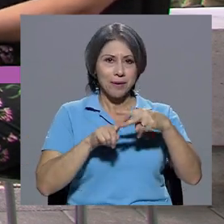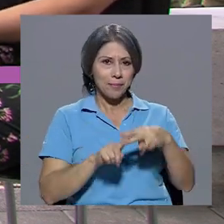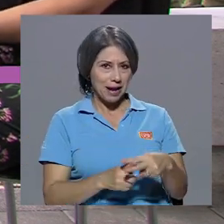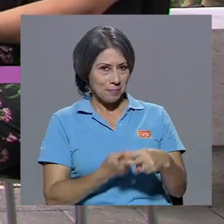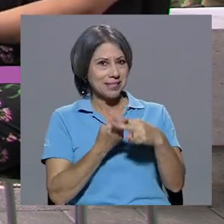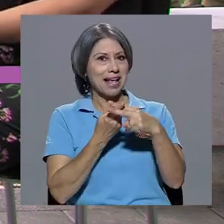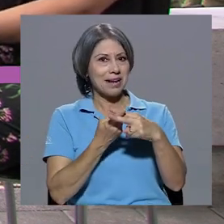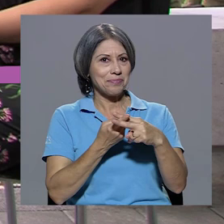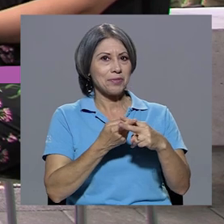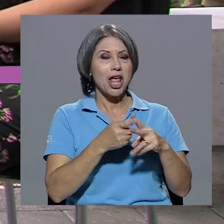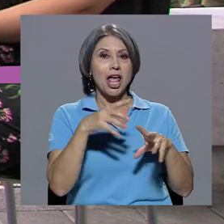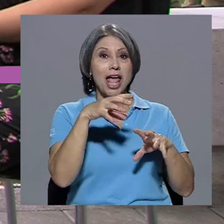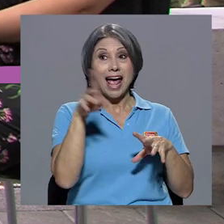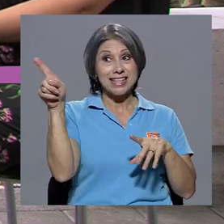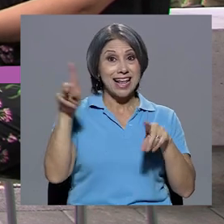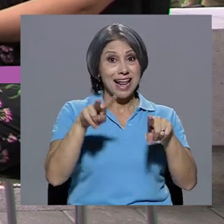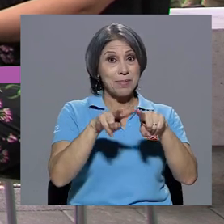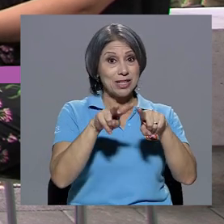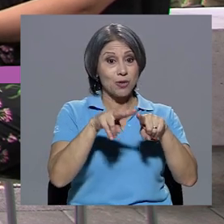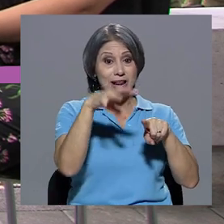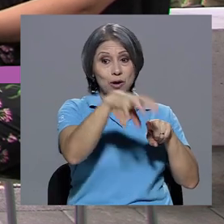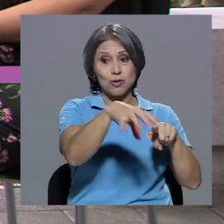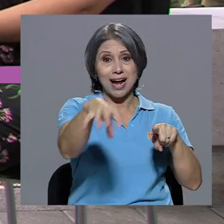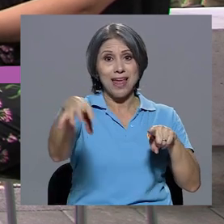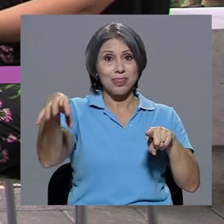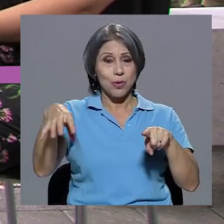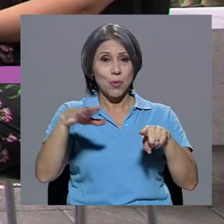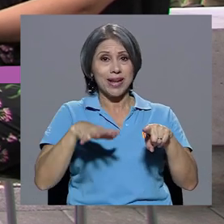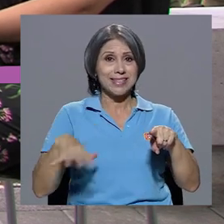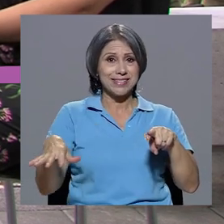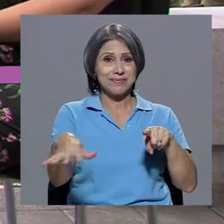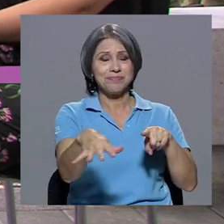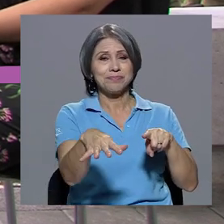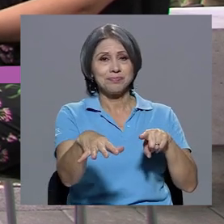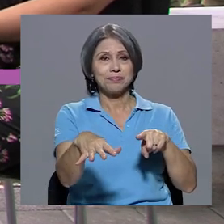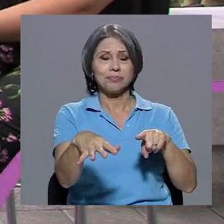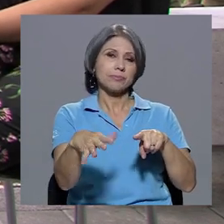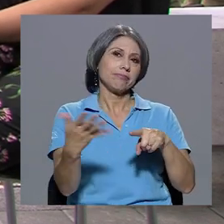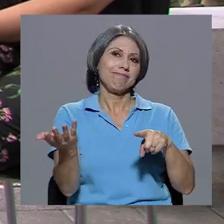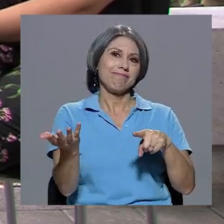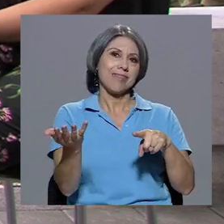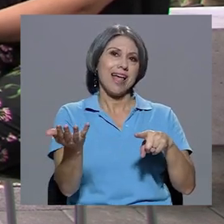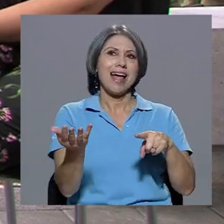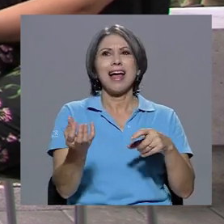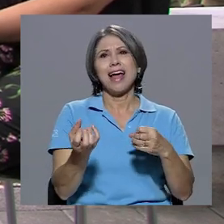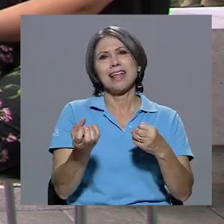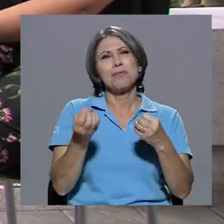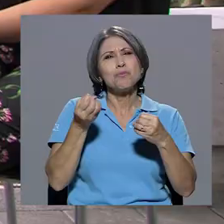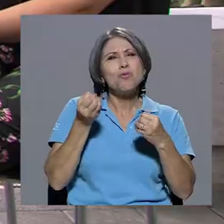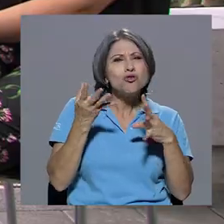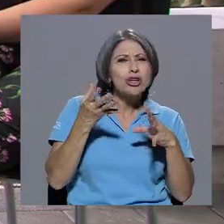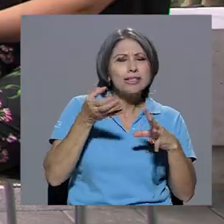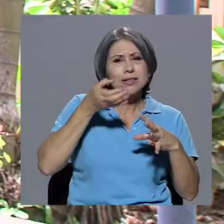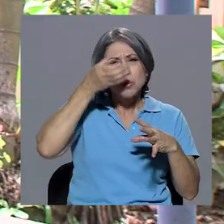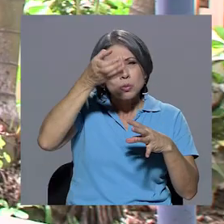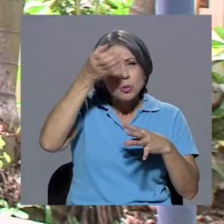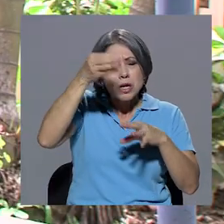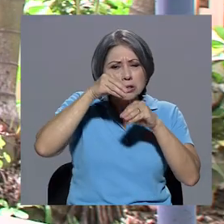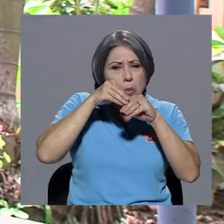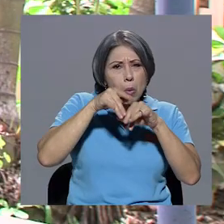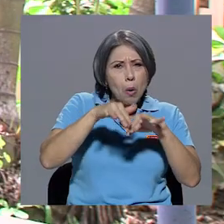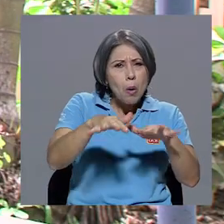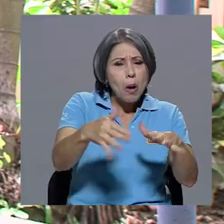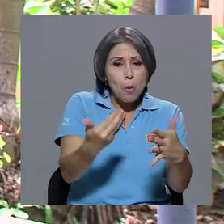empezar, los cantones ahí en la península de Nicoya, debido a de alguna manera, la invasión cultural que están teniendo, ¿sí?,